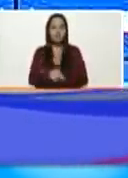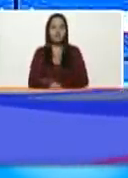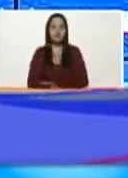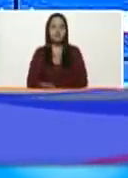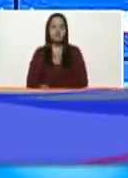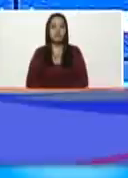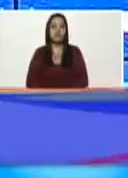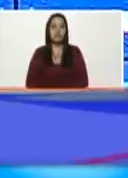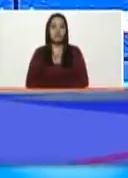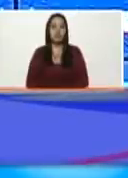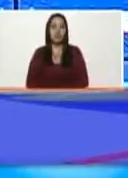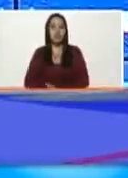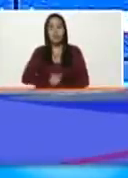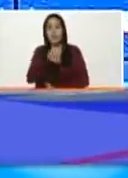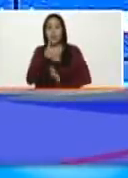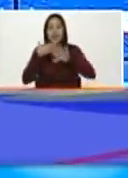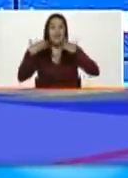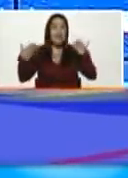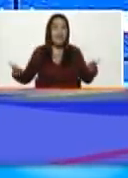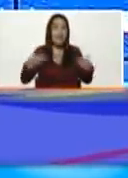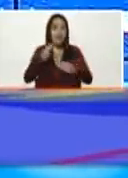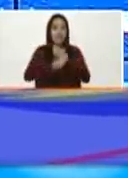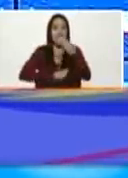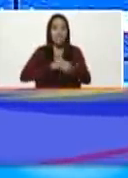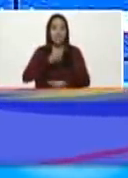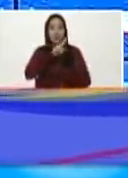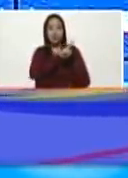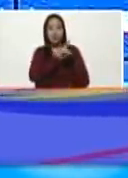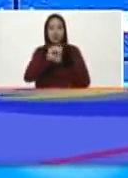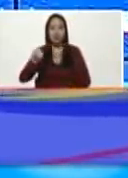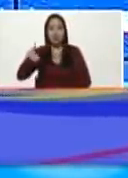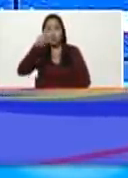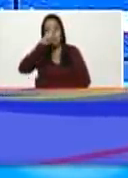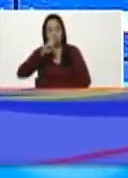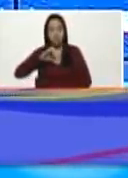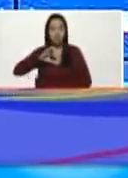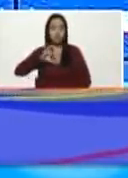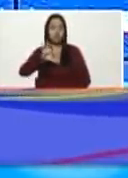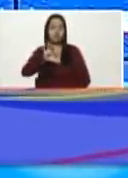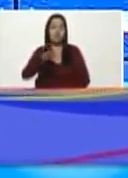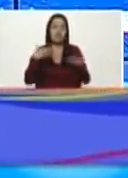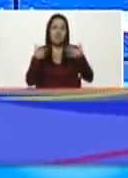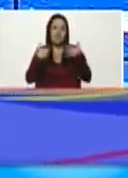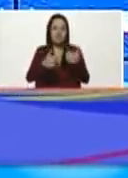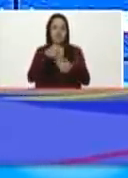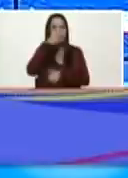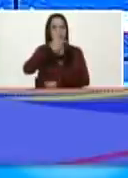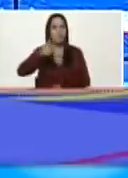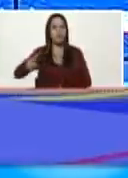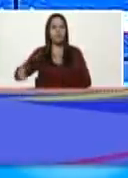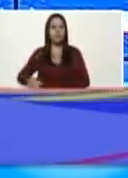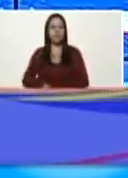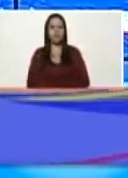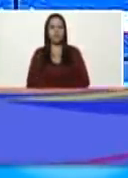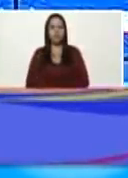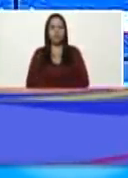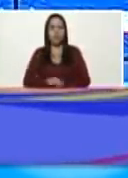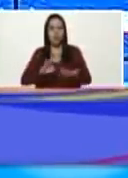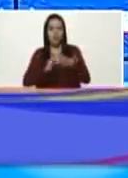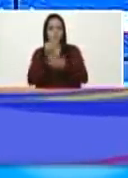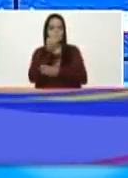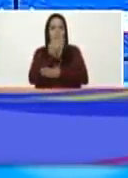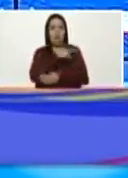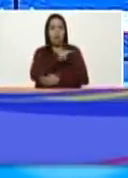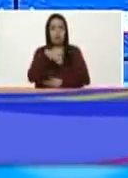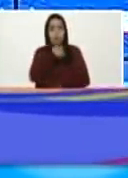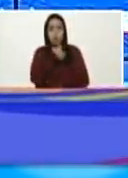es lo más grande que se ha hecho en 200 años de república por la salud del pueblo. Fue fundada por nuestro